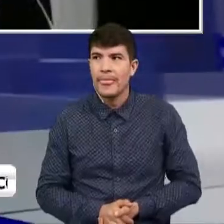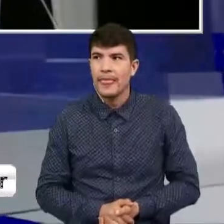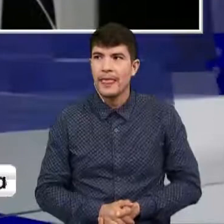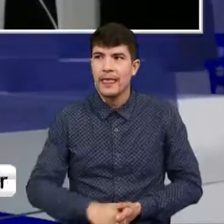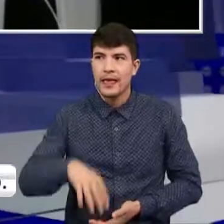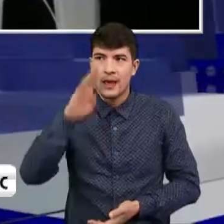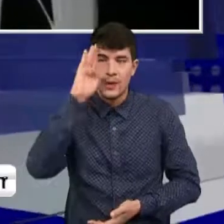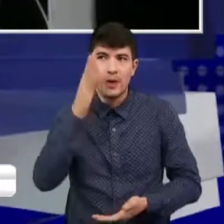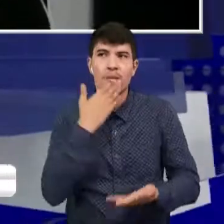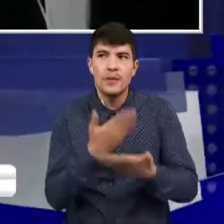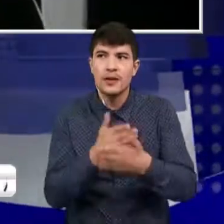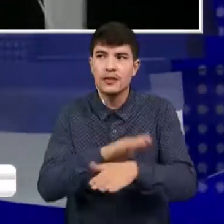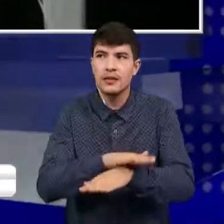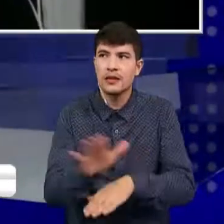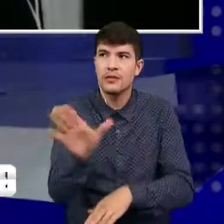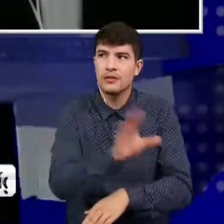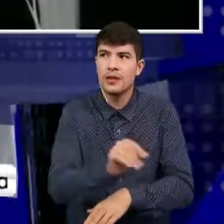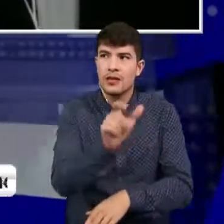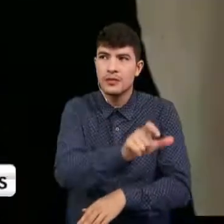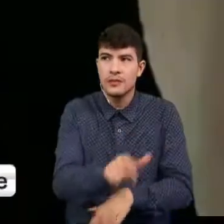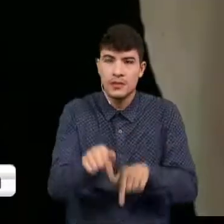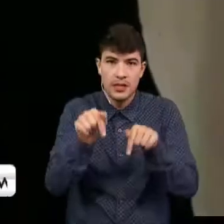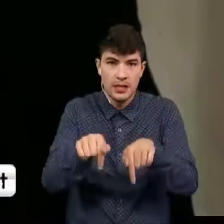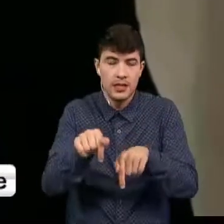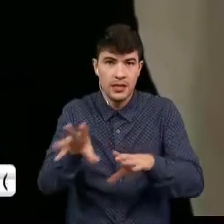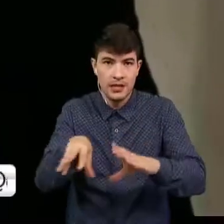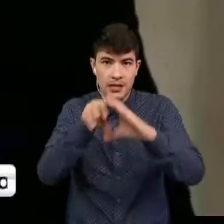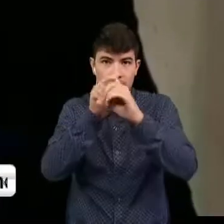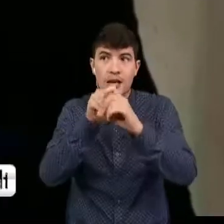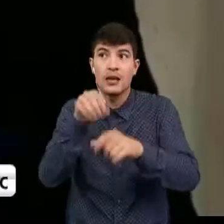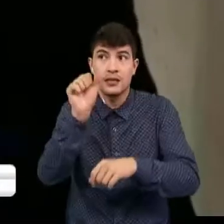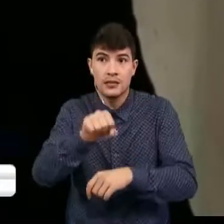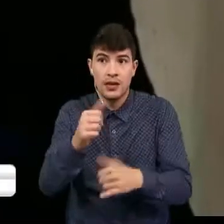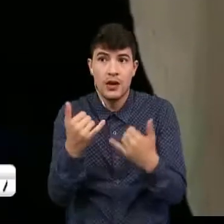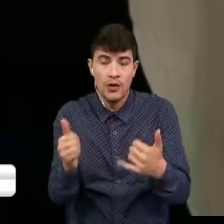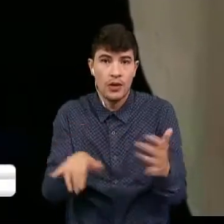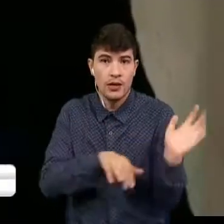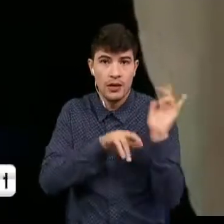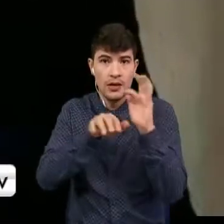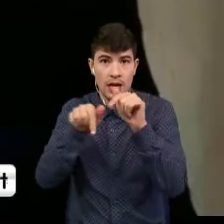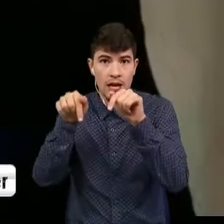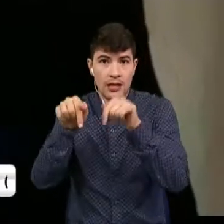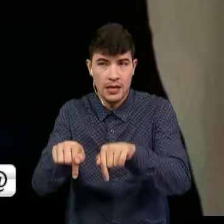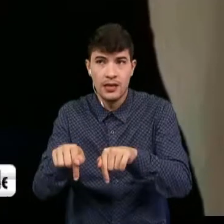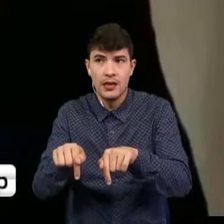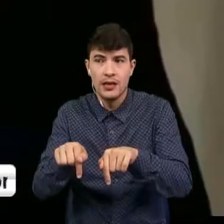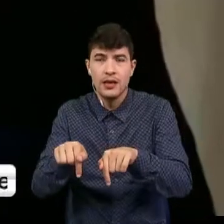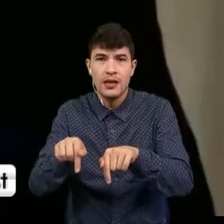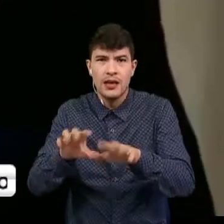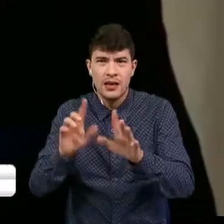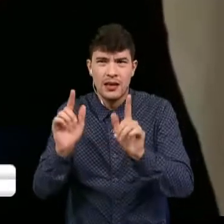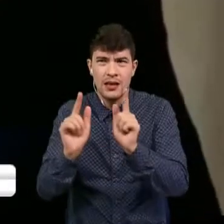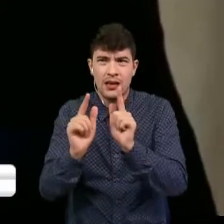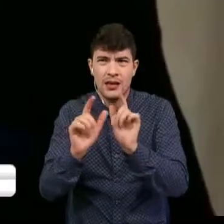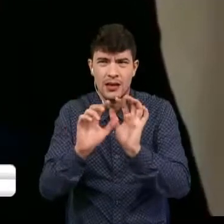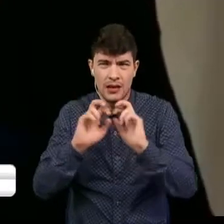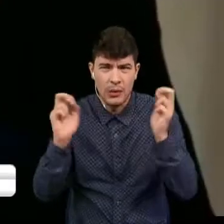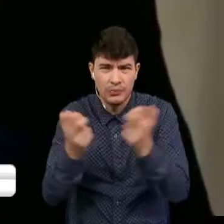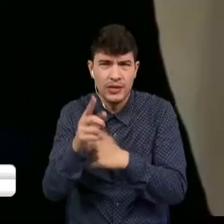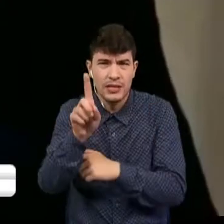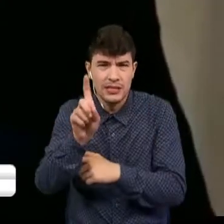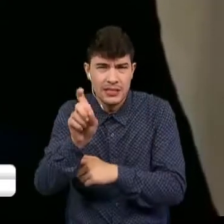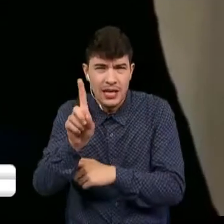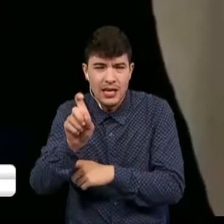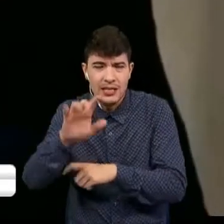Hola John, buenas tardes para usted y para todos los televidentes de Canal TRO. Hoy efectivamente estábamos aquí en el Congreso de la República, en la Comisión Sexta, acatando el llamado que